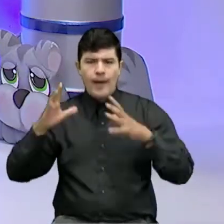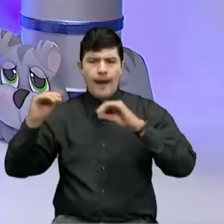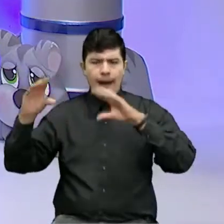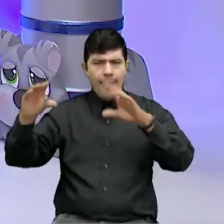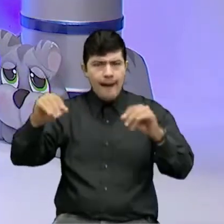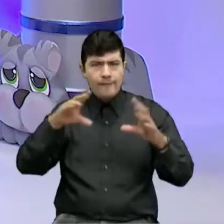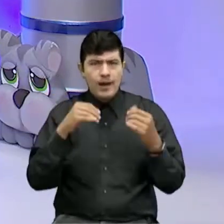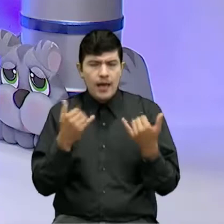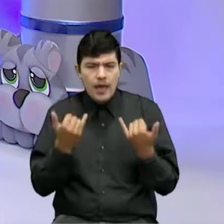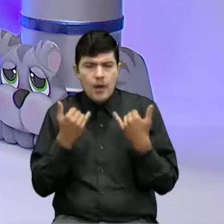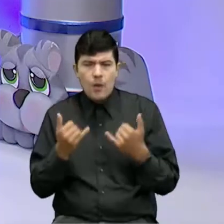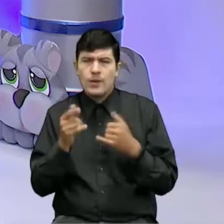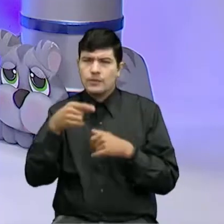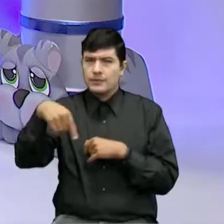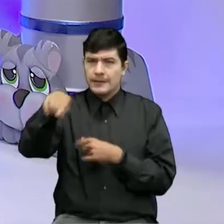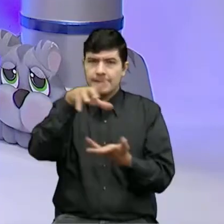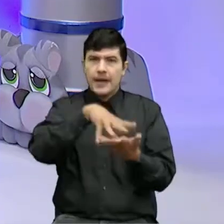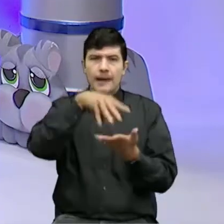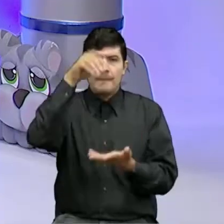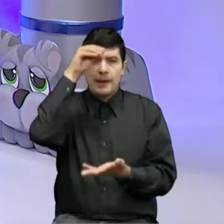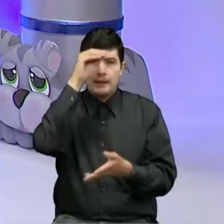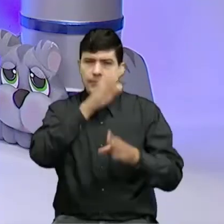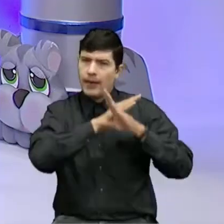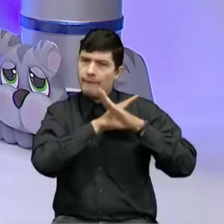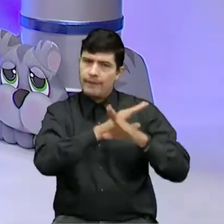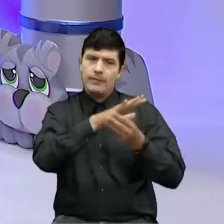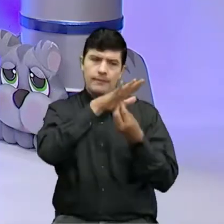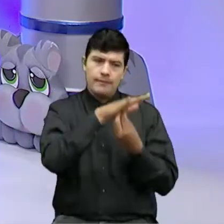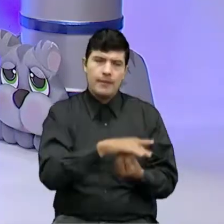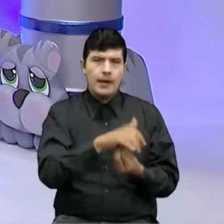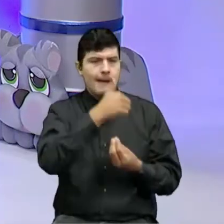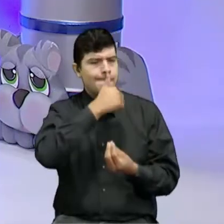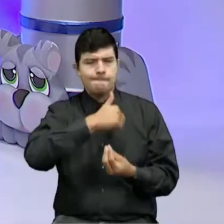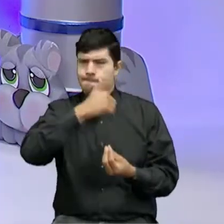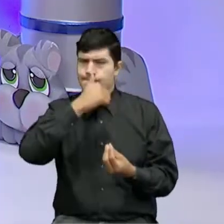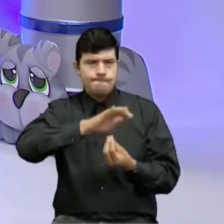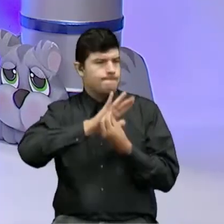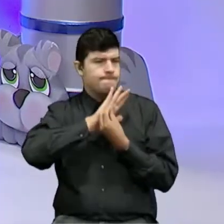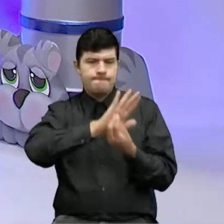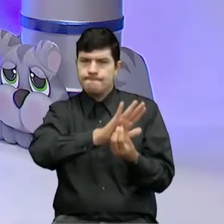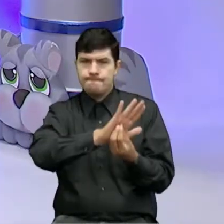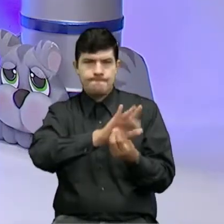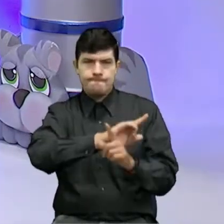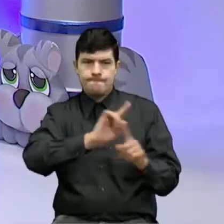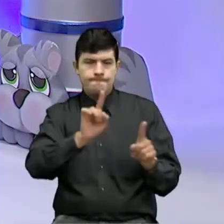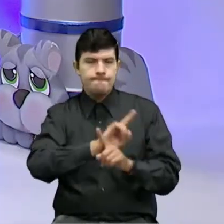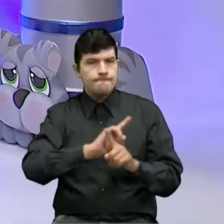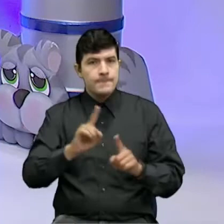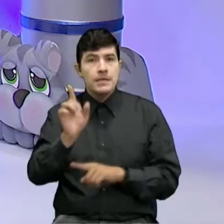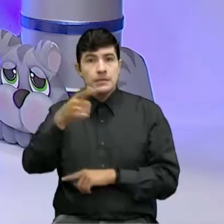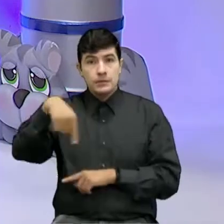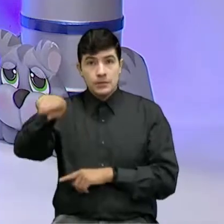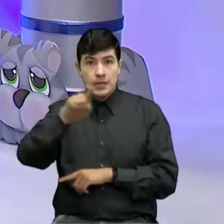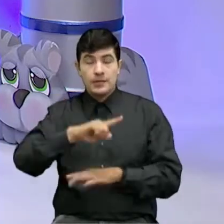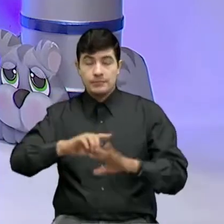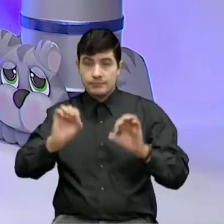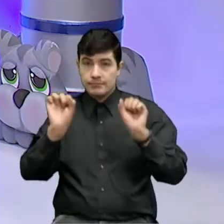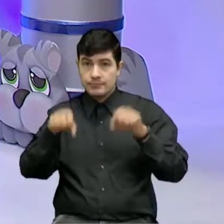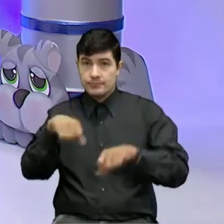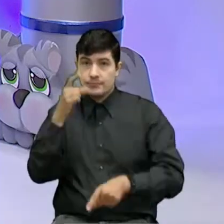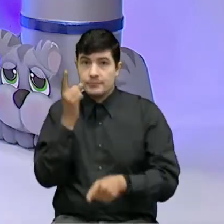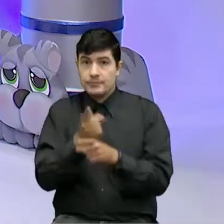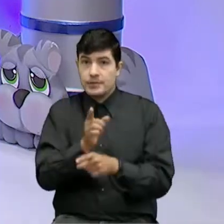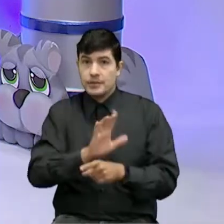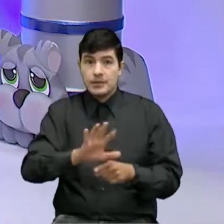trabajando el día de hoy para que ustedes, los niños de preescolar hasta quinto, ¿cierto?, estén por allí anotando